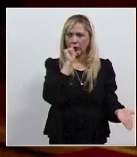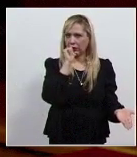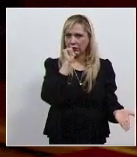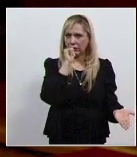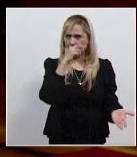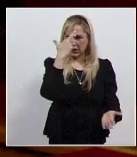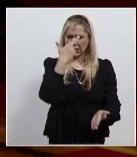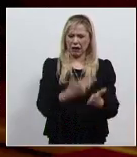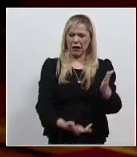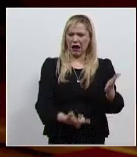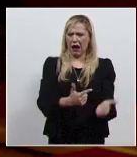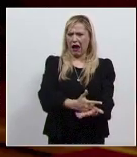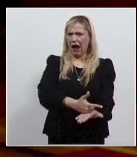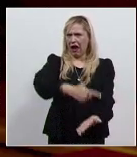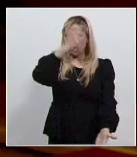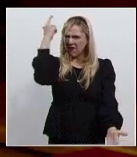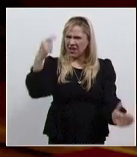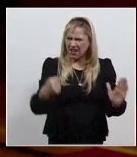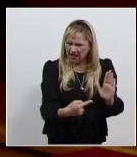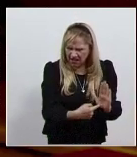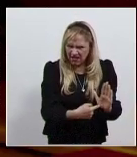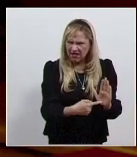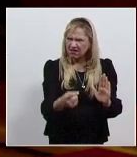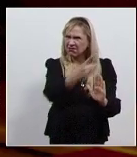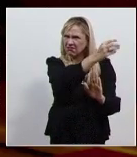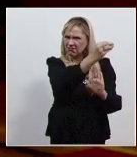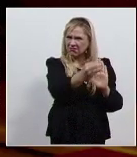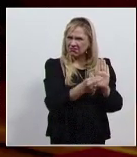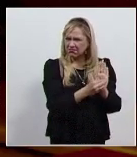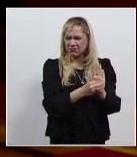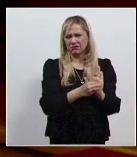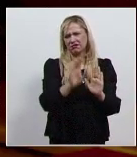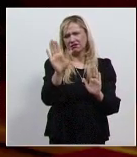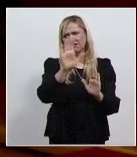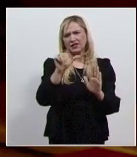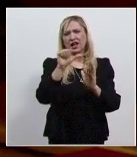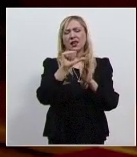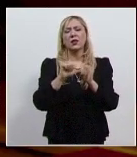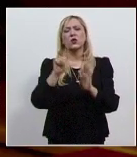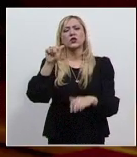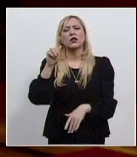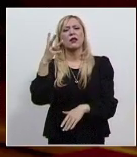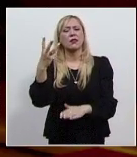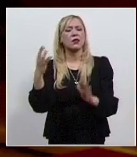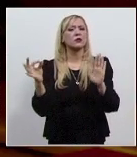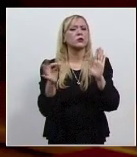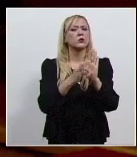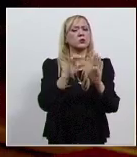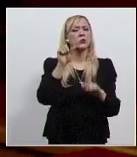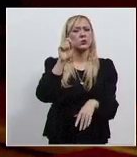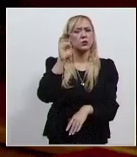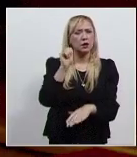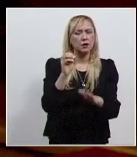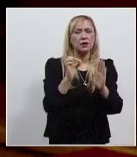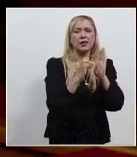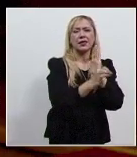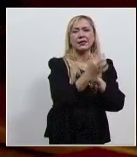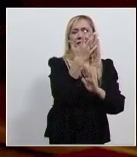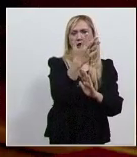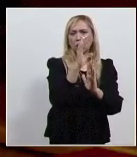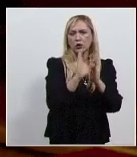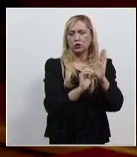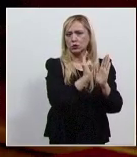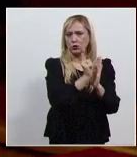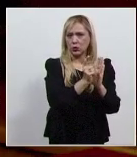falta grave. Lo anterior porque, de acuerdo con lo dispuesto en el 73, fracción 29-5 de la